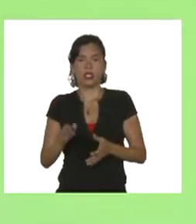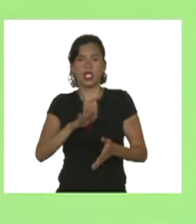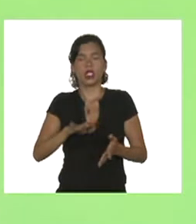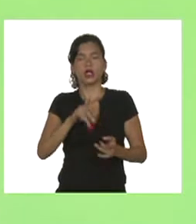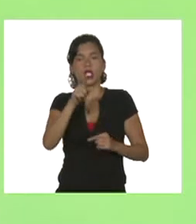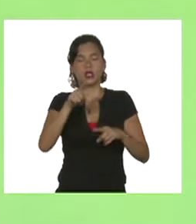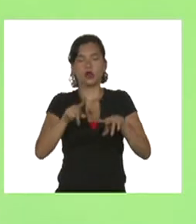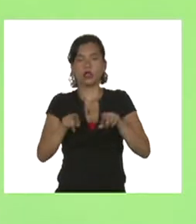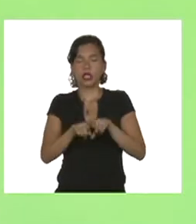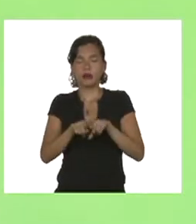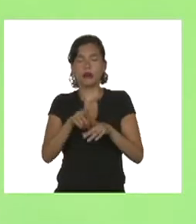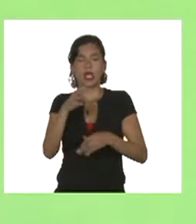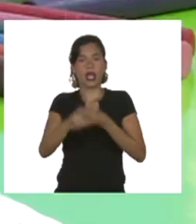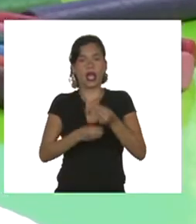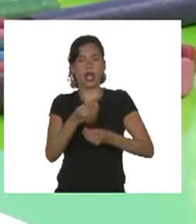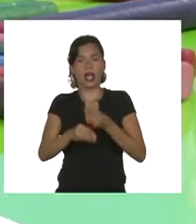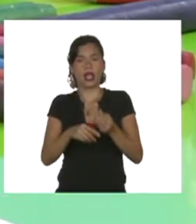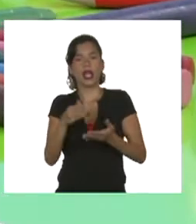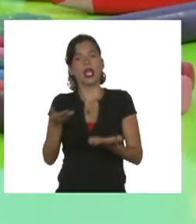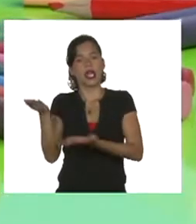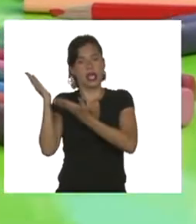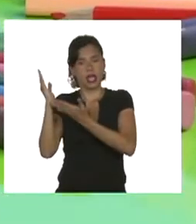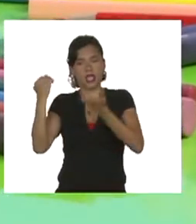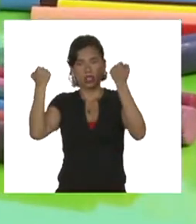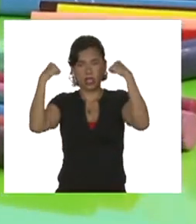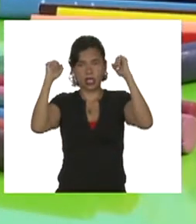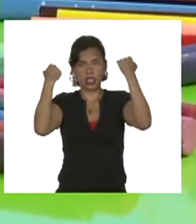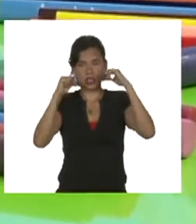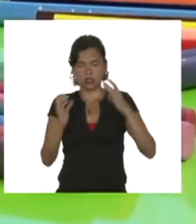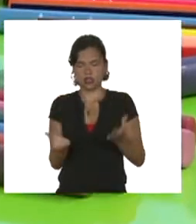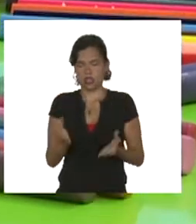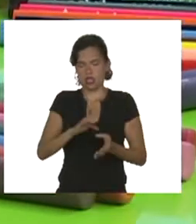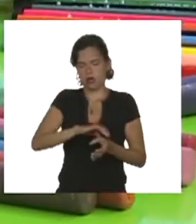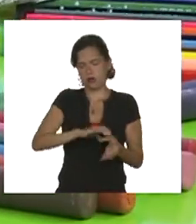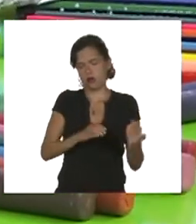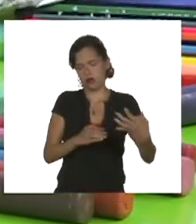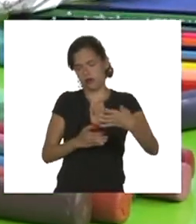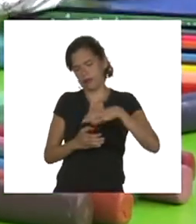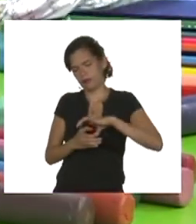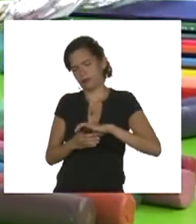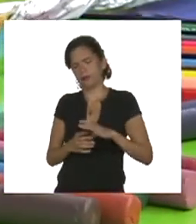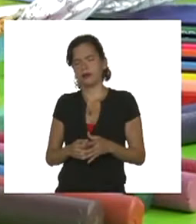ellos también elaboren este ejercicio de envolver.